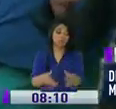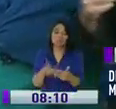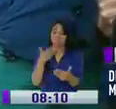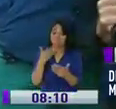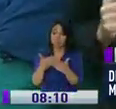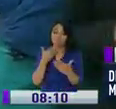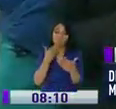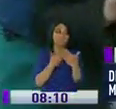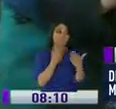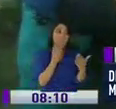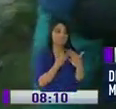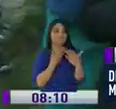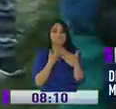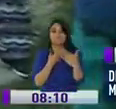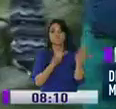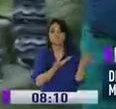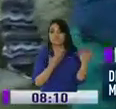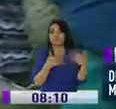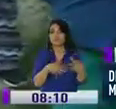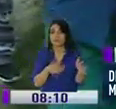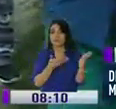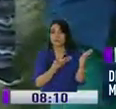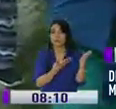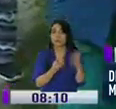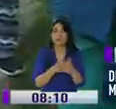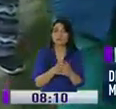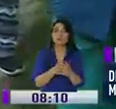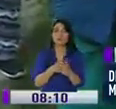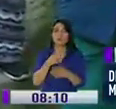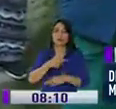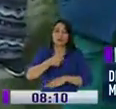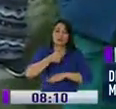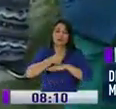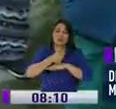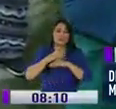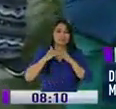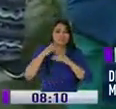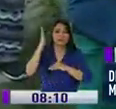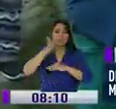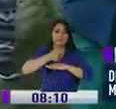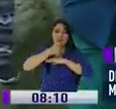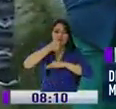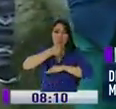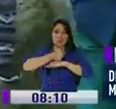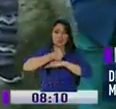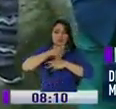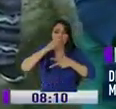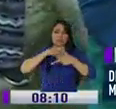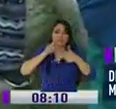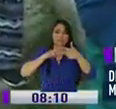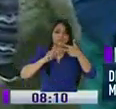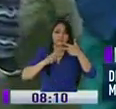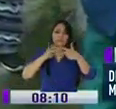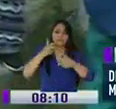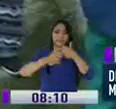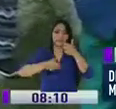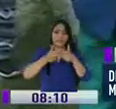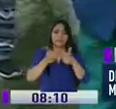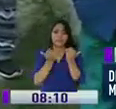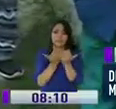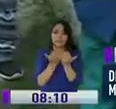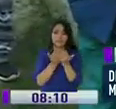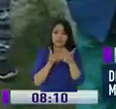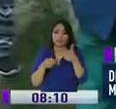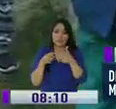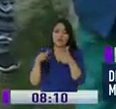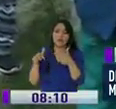vecina. Ahí lo tienen, amigos televidentes, autoridades sobre todo. Realmente hay varios conflictos en este sector. Como las vecinas